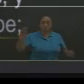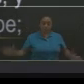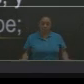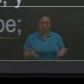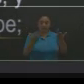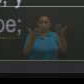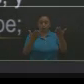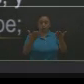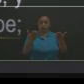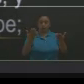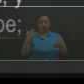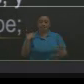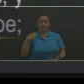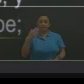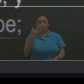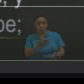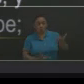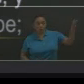para huir